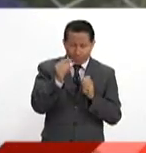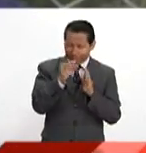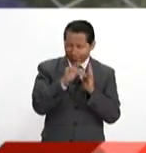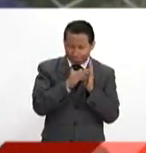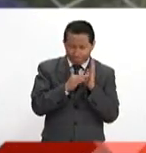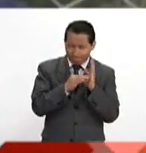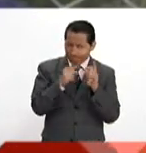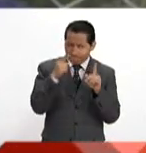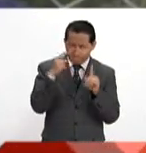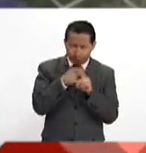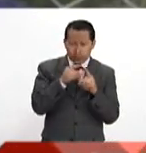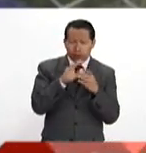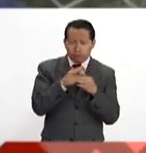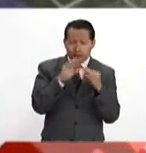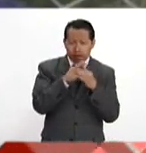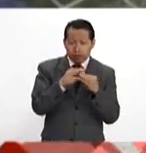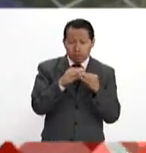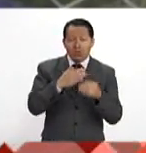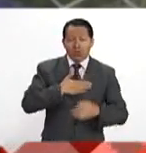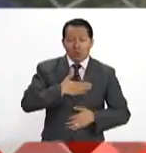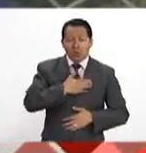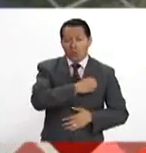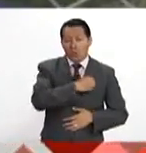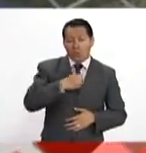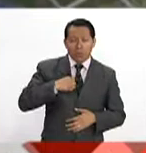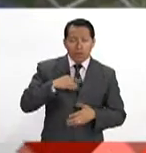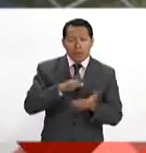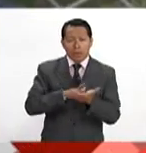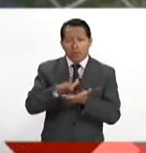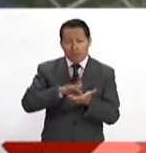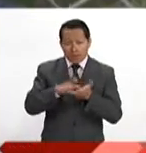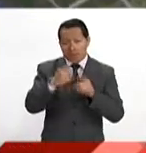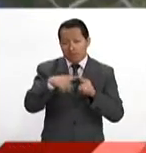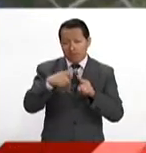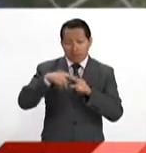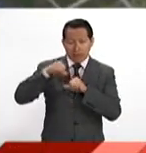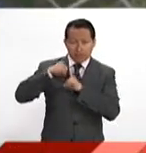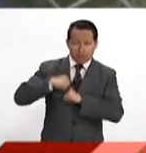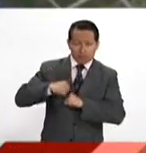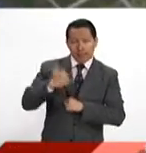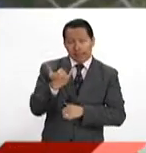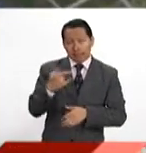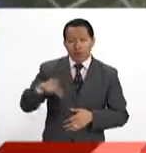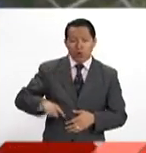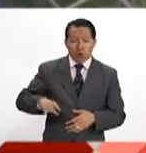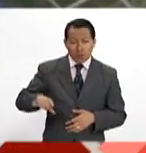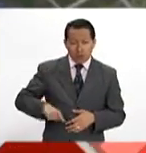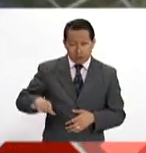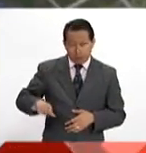y reiterar mi compromiso de apoyar a las diferentes autoridades y gobiernos